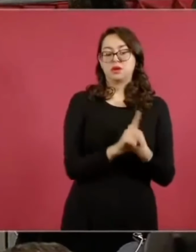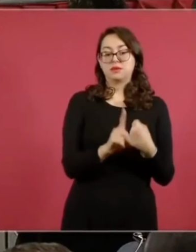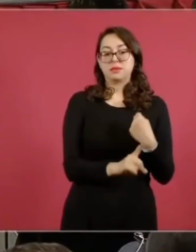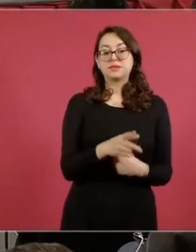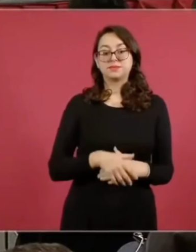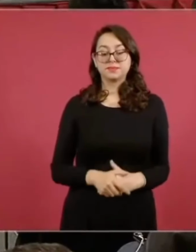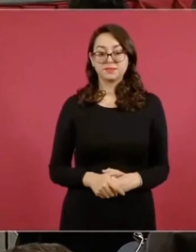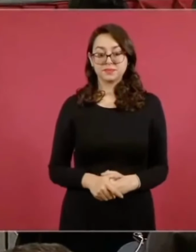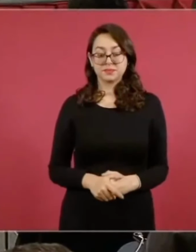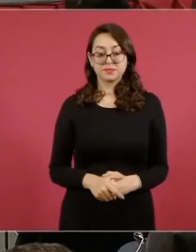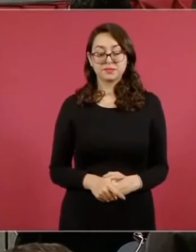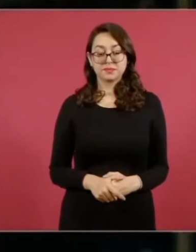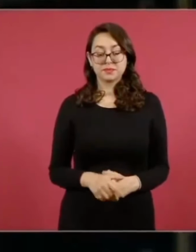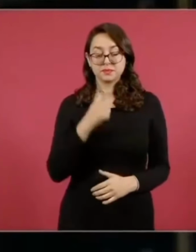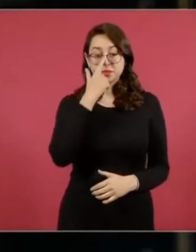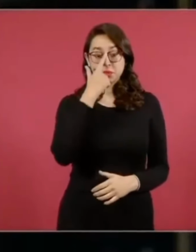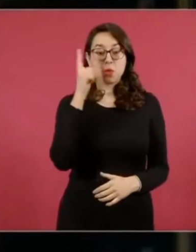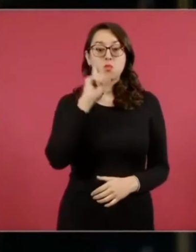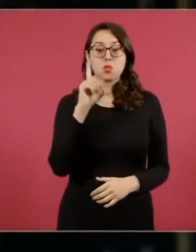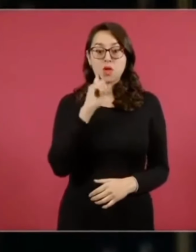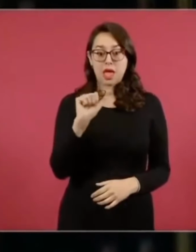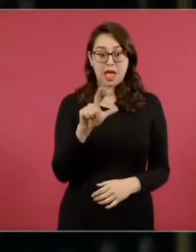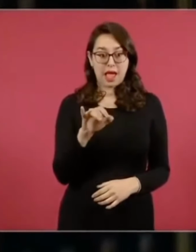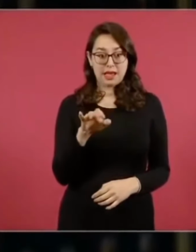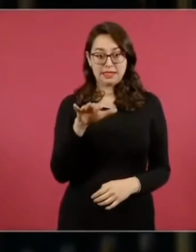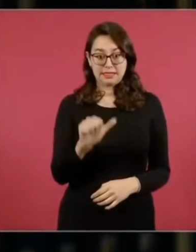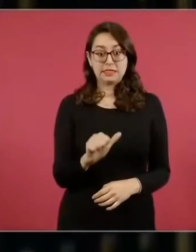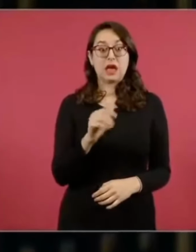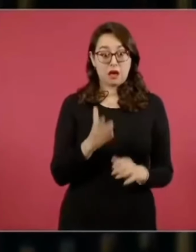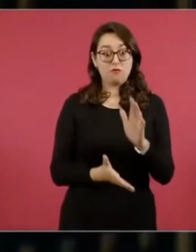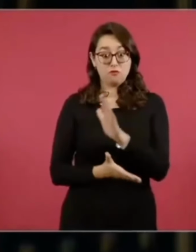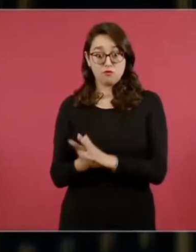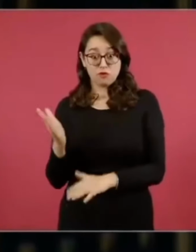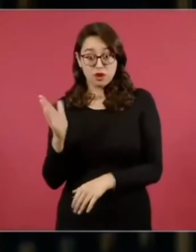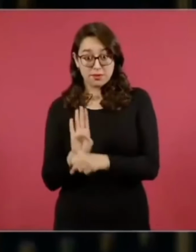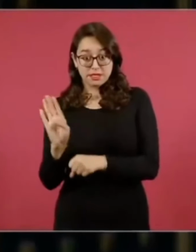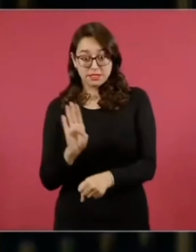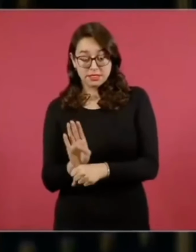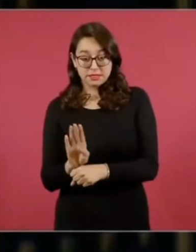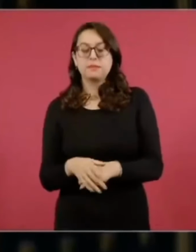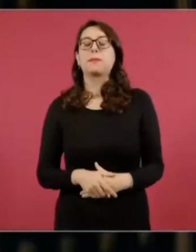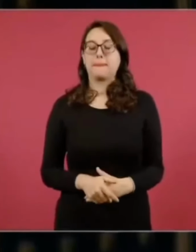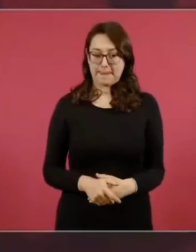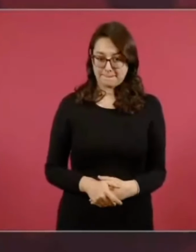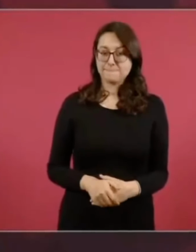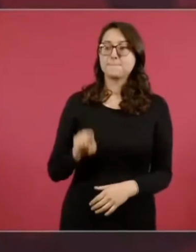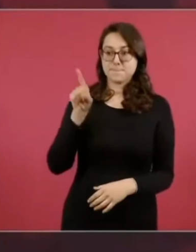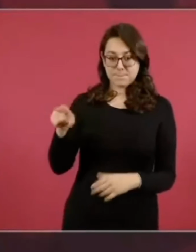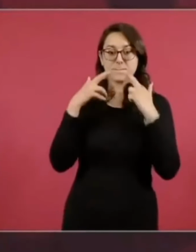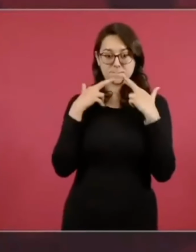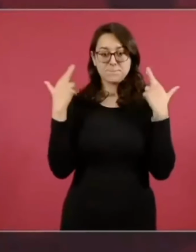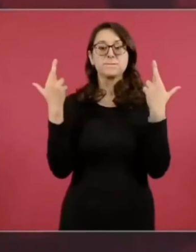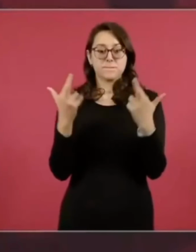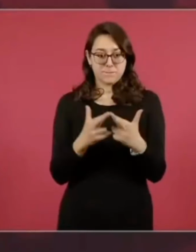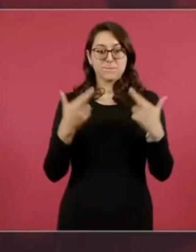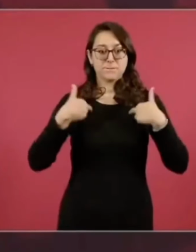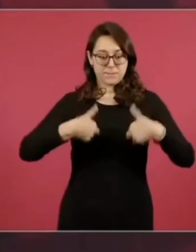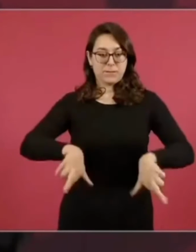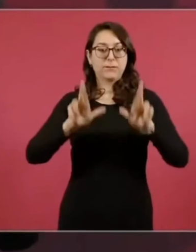Justo porque la canciller Alicia Bárcenas está de gira ahí en Brasil. Sí, hay una reunión de cancilleres. Y